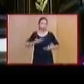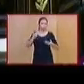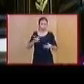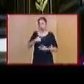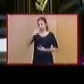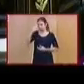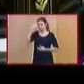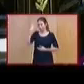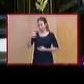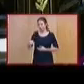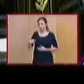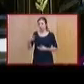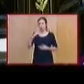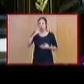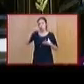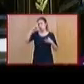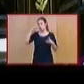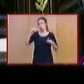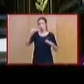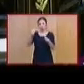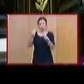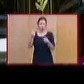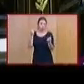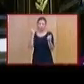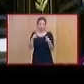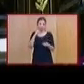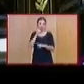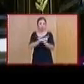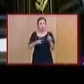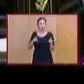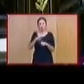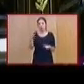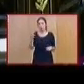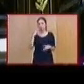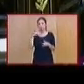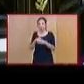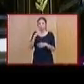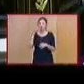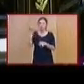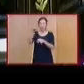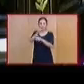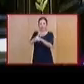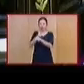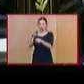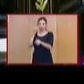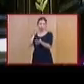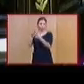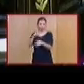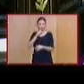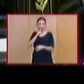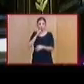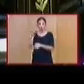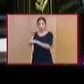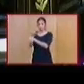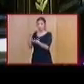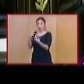no hay que ser muy inteligente por otra parte para ello, de los problemas de conectividad de las islas entre sí y de las islas con el resto de España y